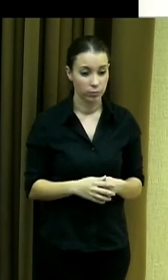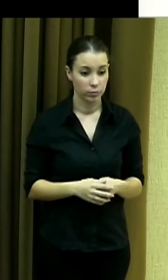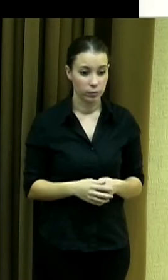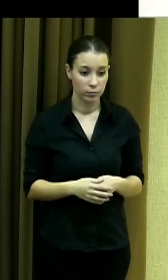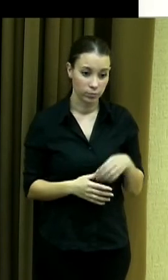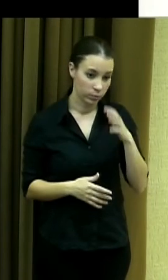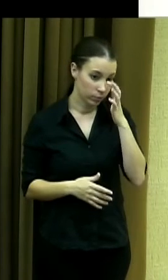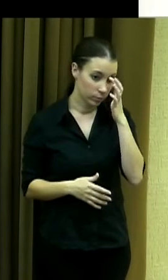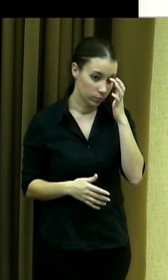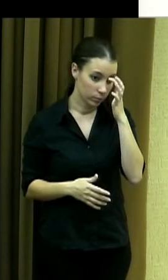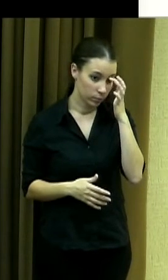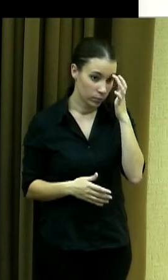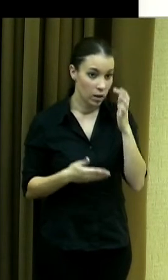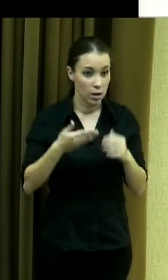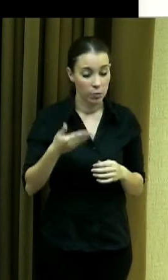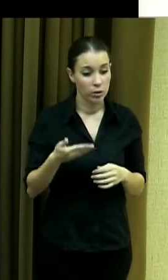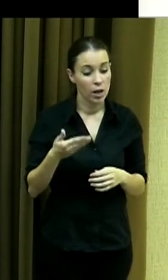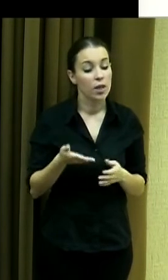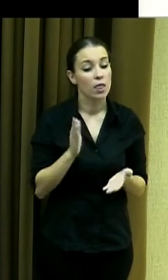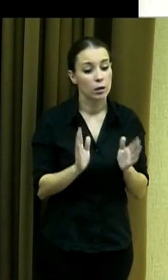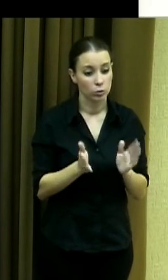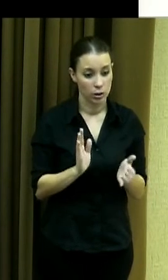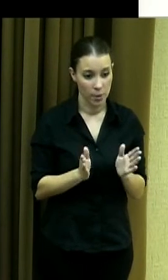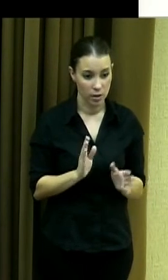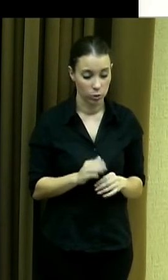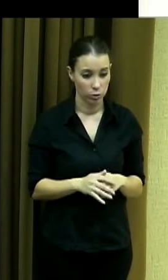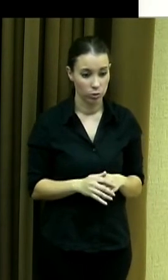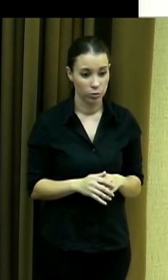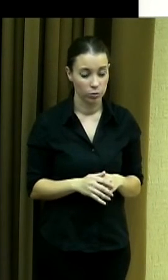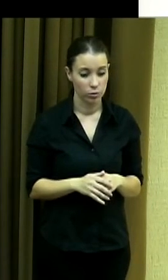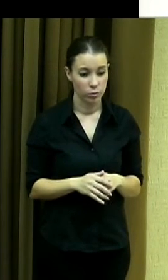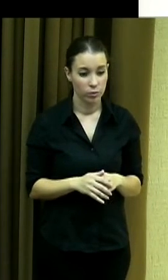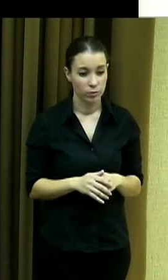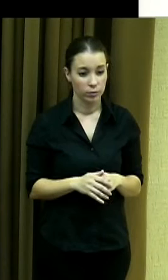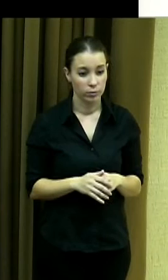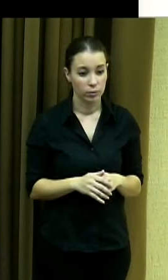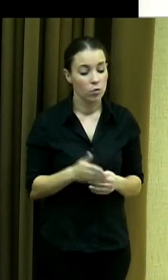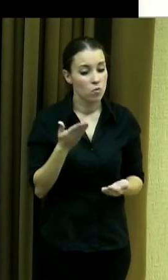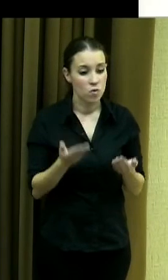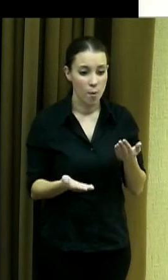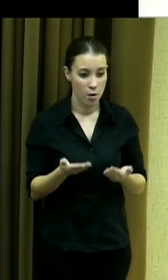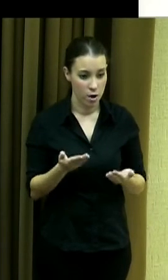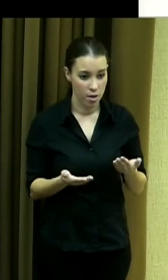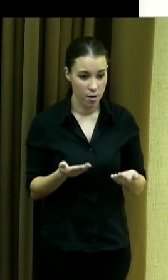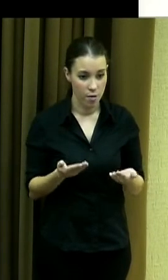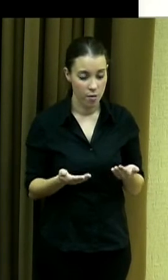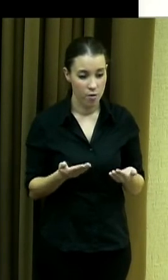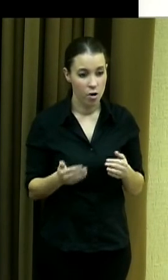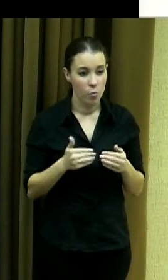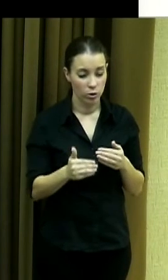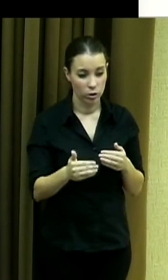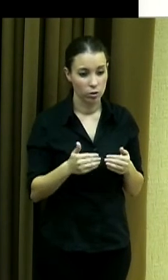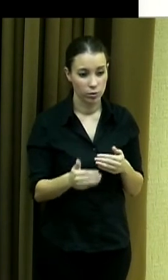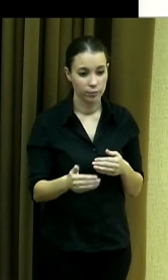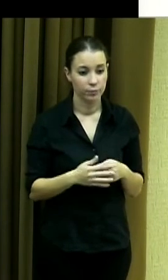y la importancia de los tratamientos que vamos a darle de cara a hacer una valoración posterior. Por